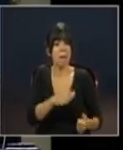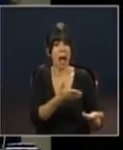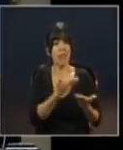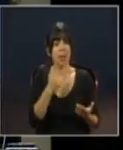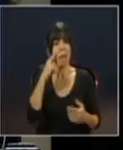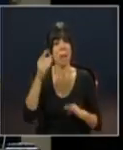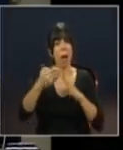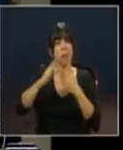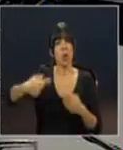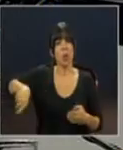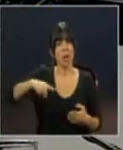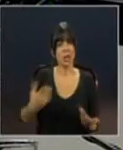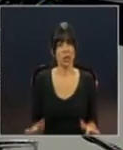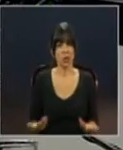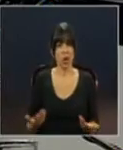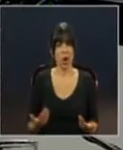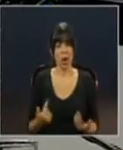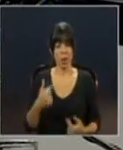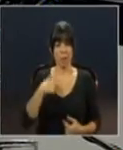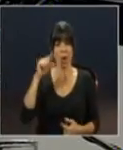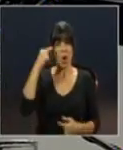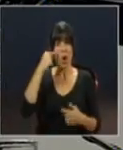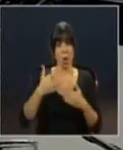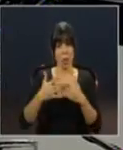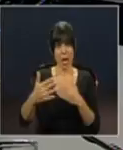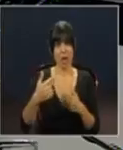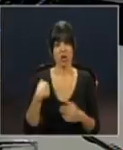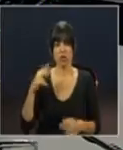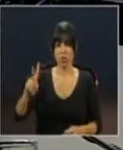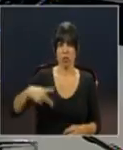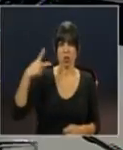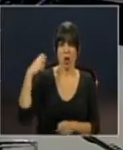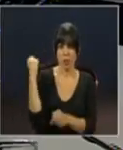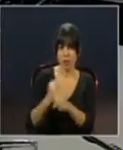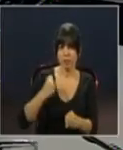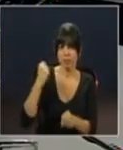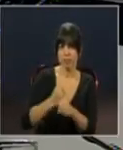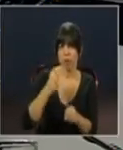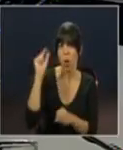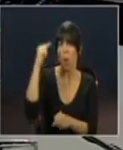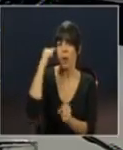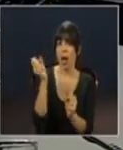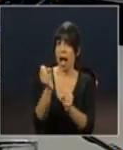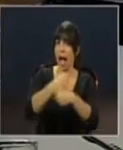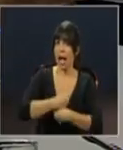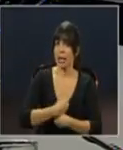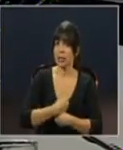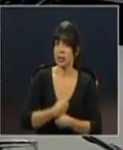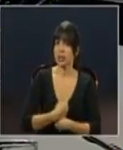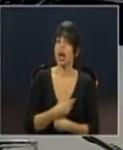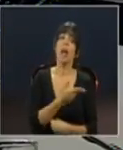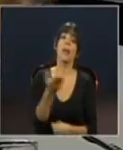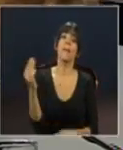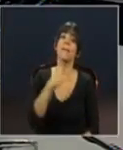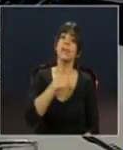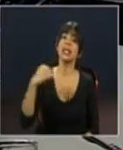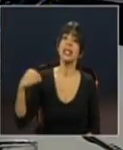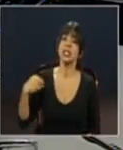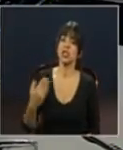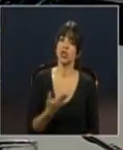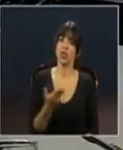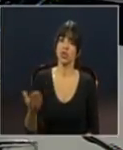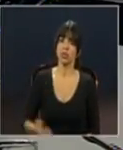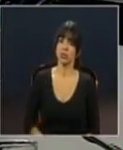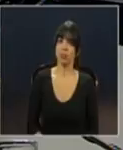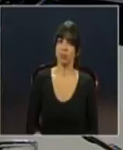República. En lo que resta de mi mandato, redoblaré el trabajo que el gobierno realiza. A las ministras, a los